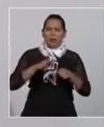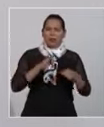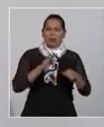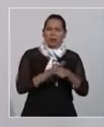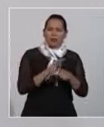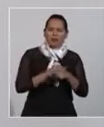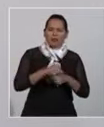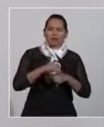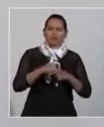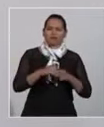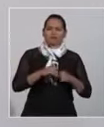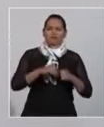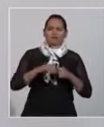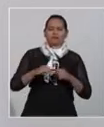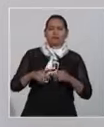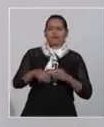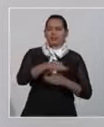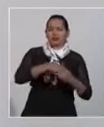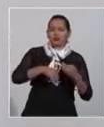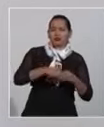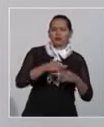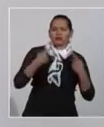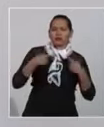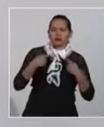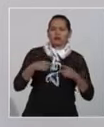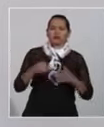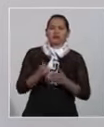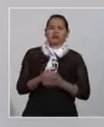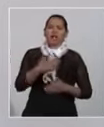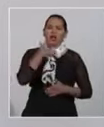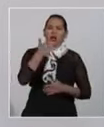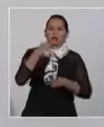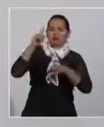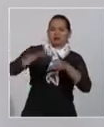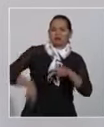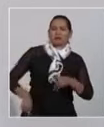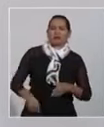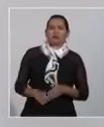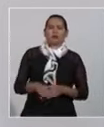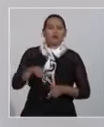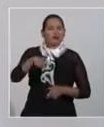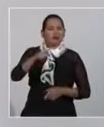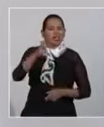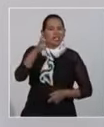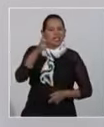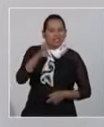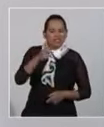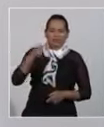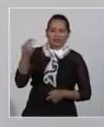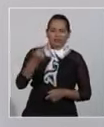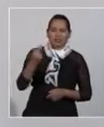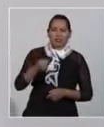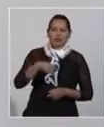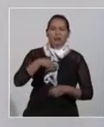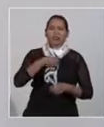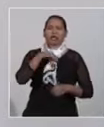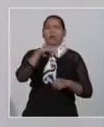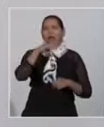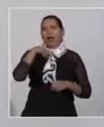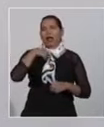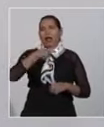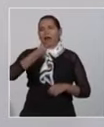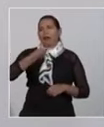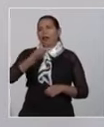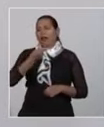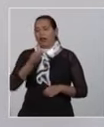sobre corrupción en el apartado necesario, pero es lo que tenemos que hacer, más que rollos, más que discursos,